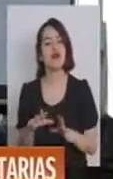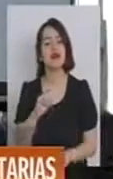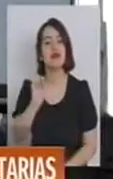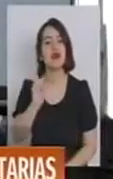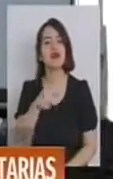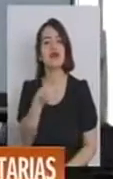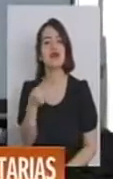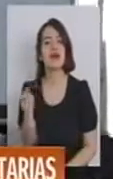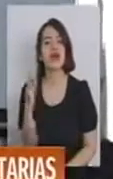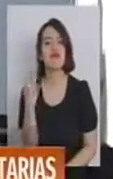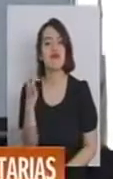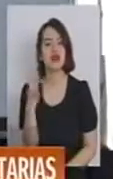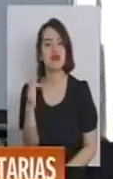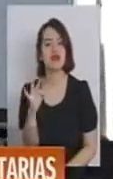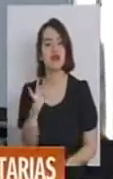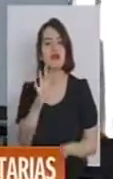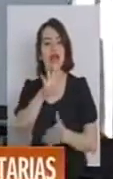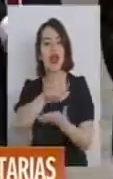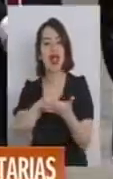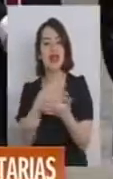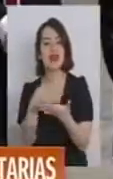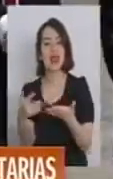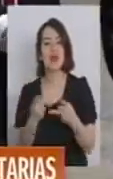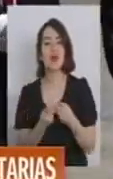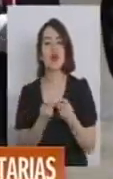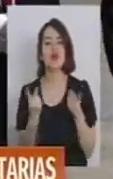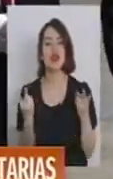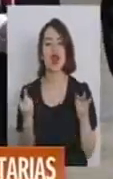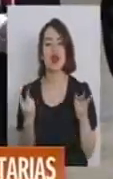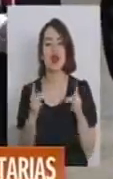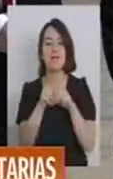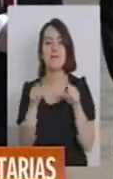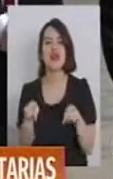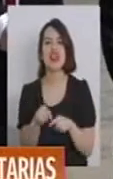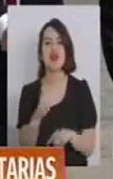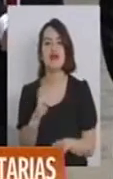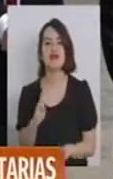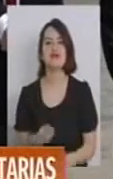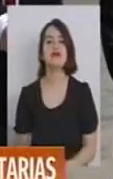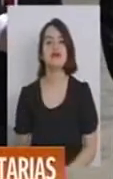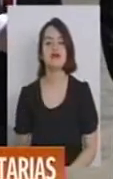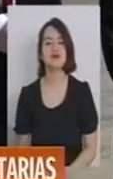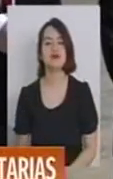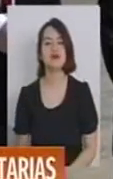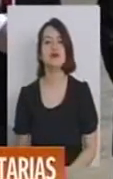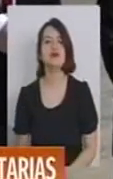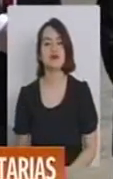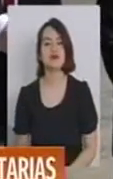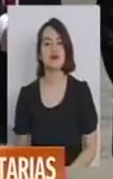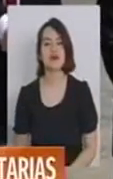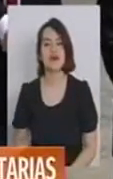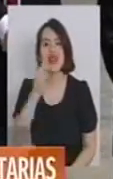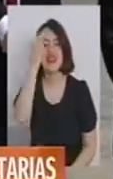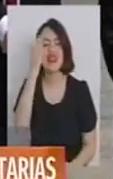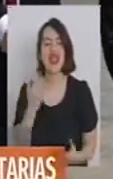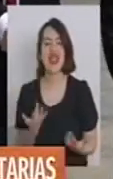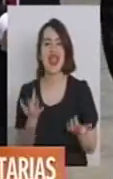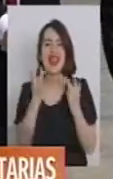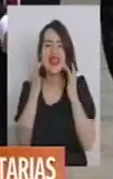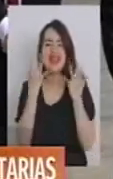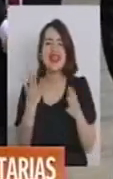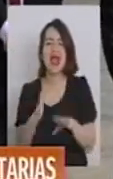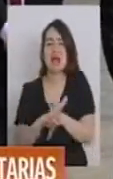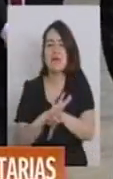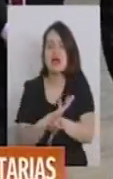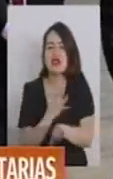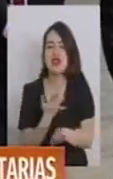segunda semana de febrero, de acuerdo al calendario que está publicado en las páginas web. Pero es un día de alegría, de emoción y de